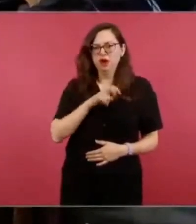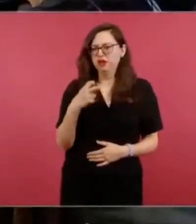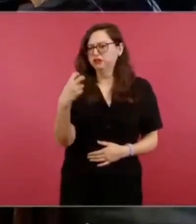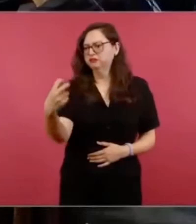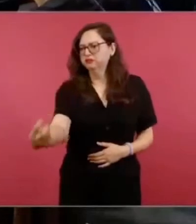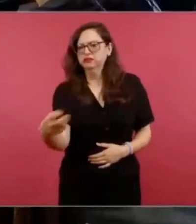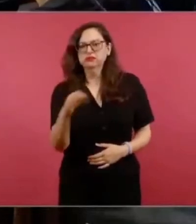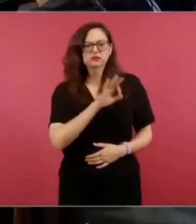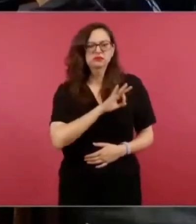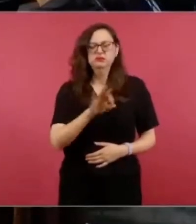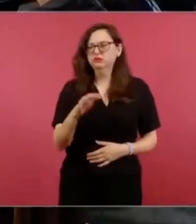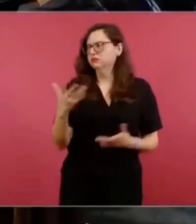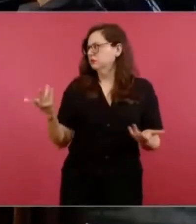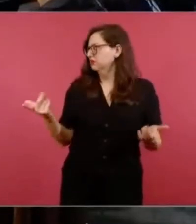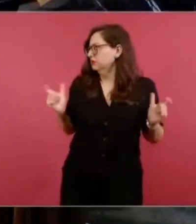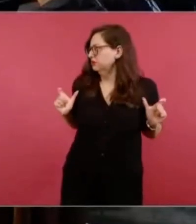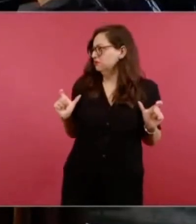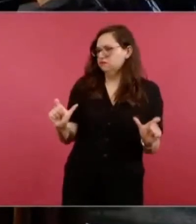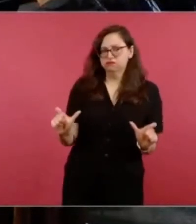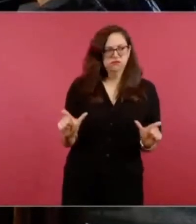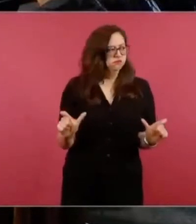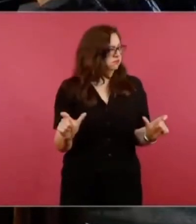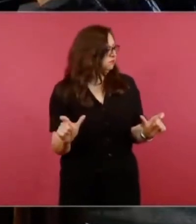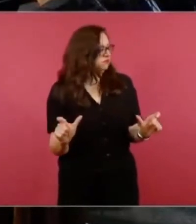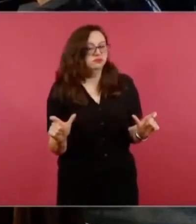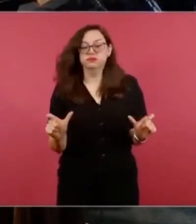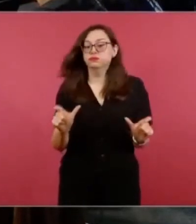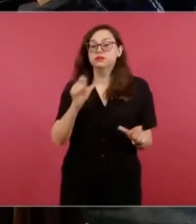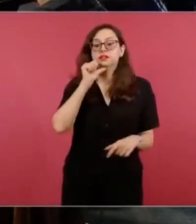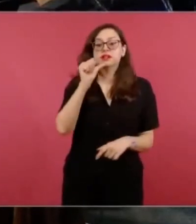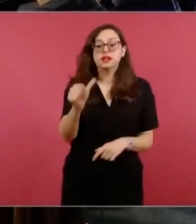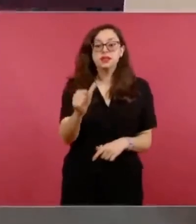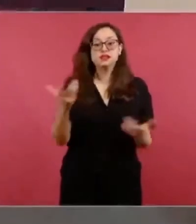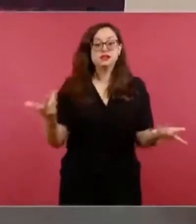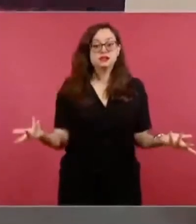¿Cuántos cuidaban al presidente? Es que todo eso ya se olvidó.